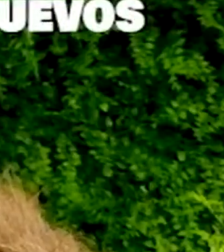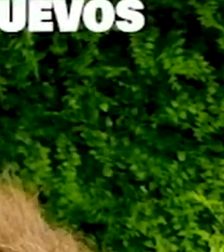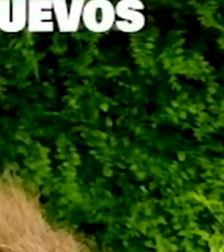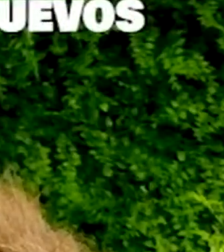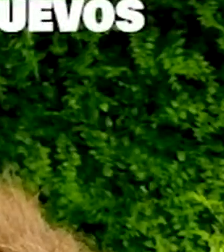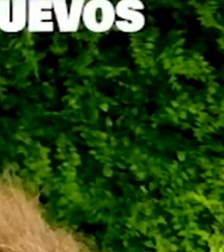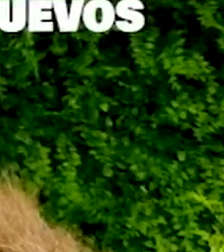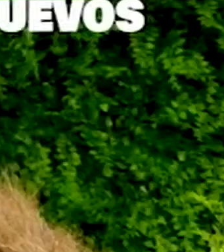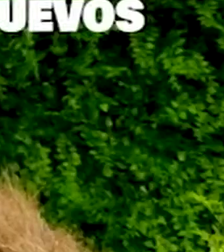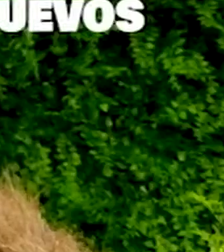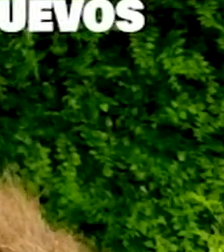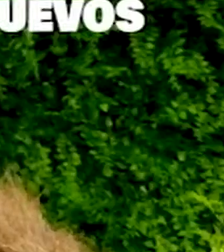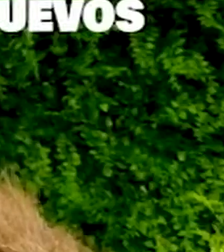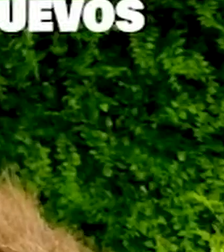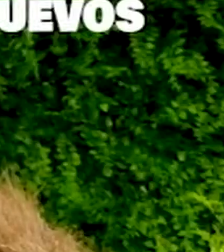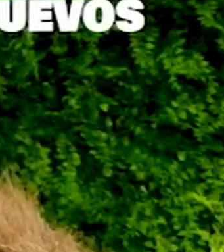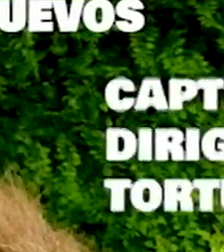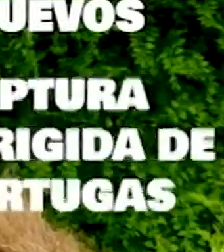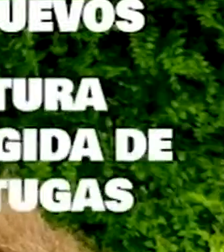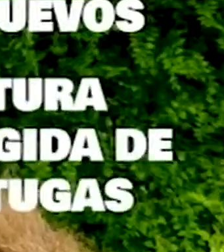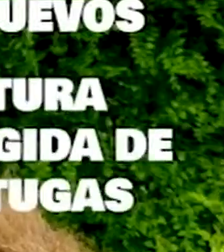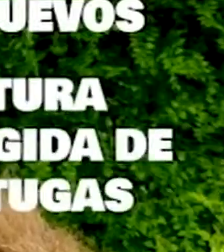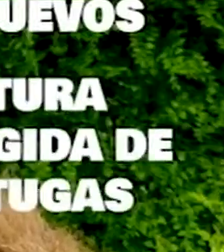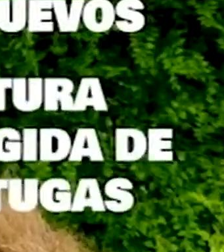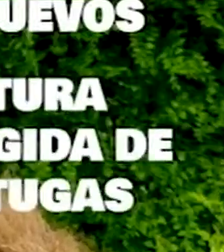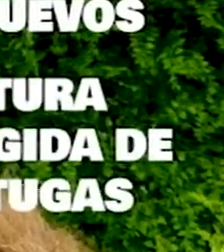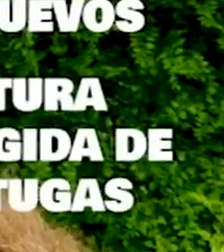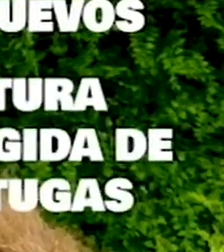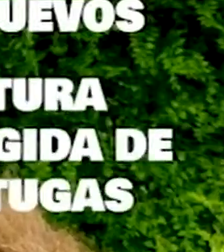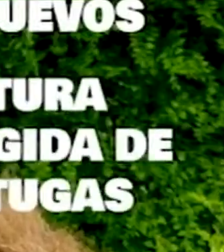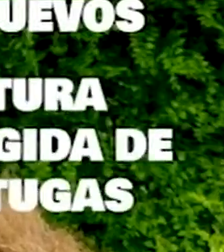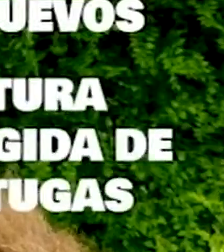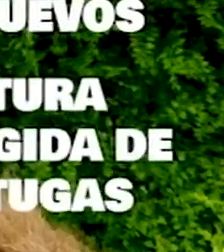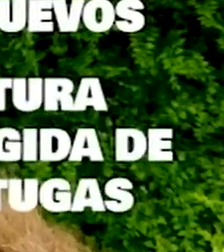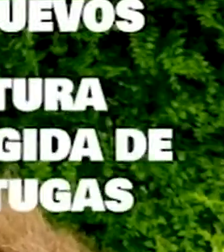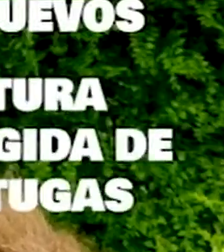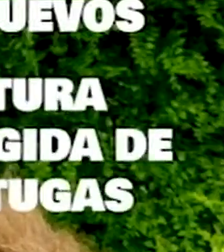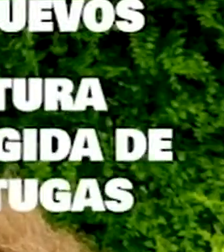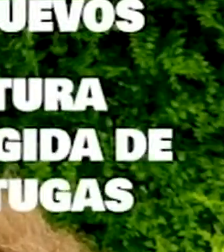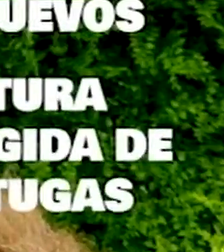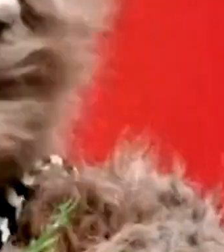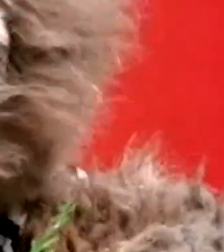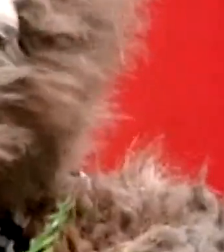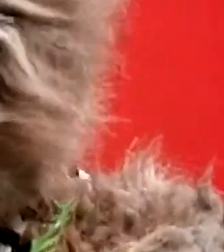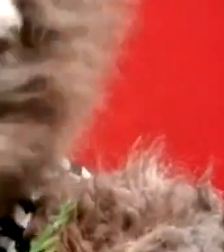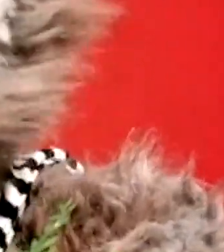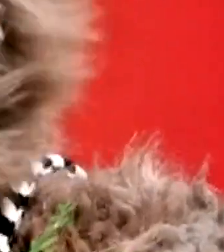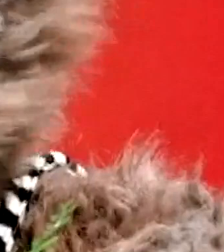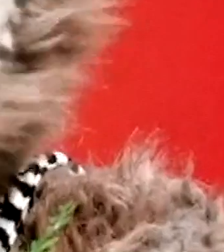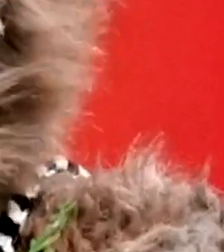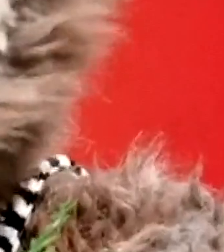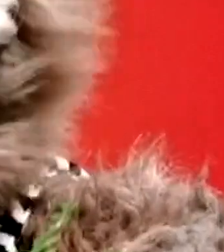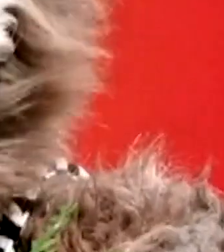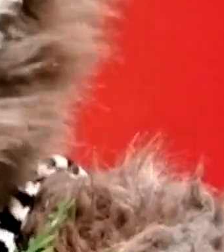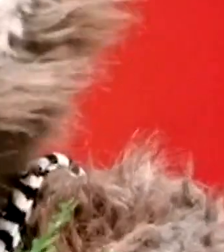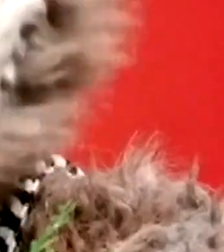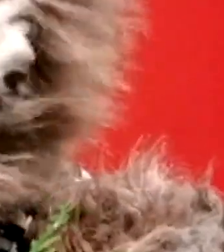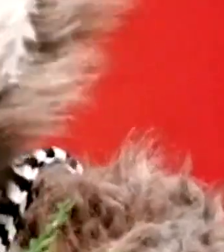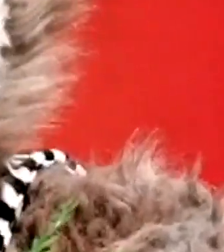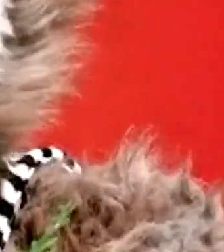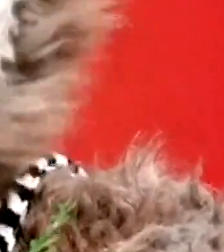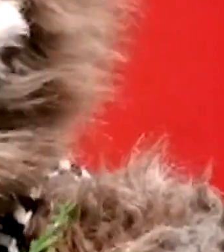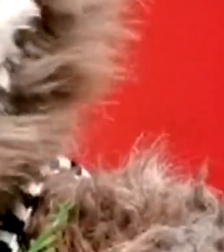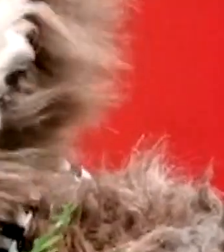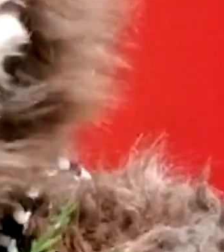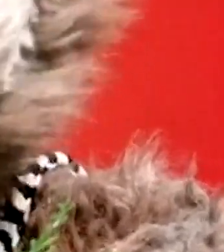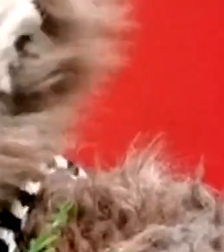la explotación insostenible de huevos y la captura dirigida de tortugas. ¿Sabías que su dieta se basa en